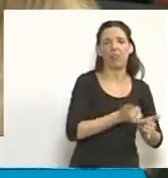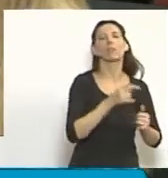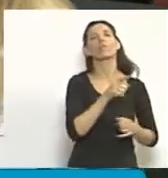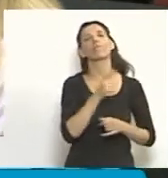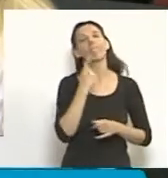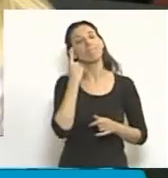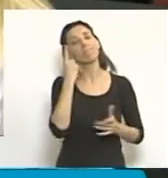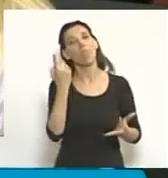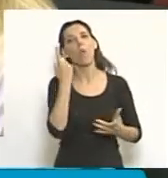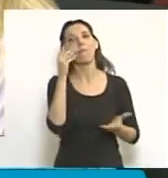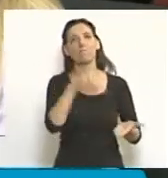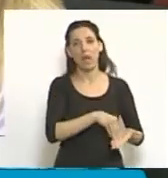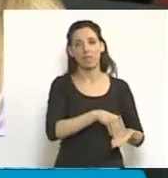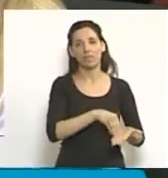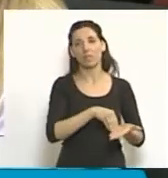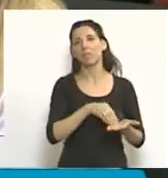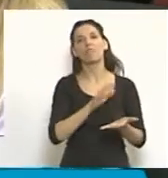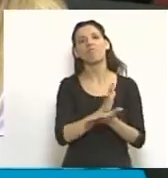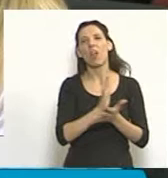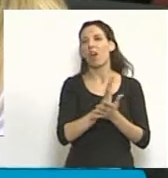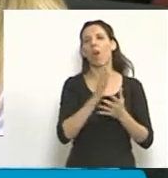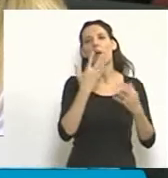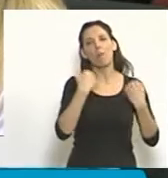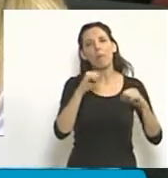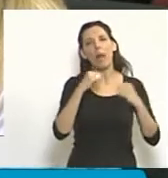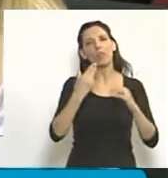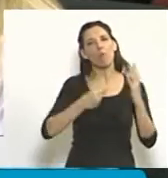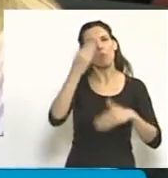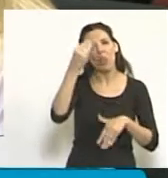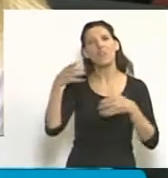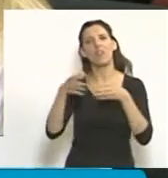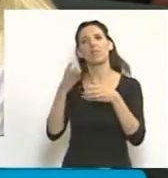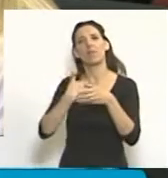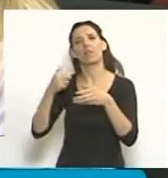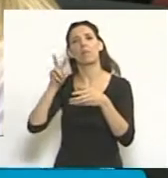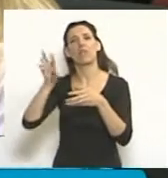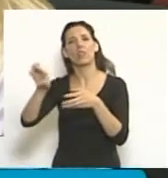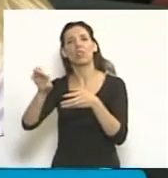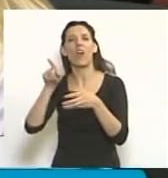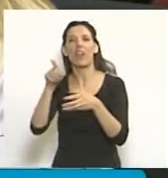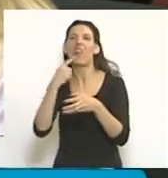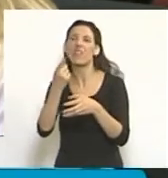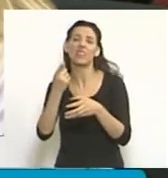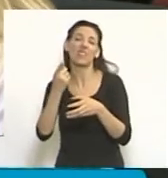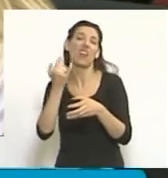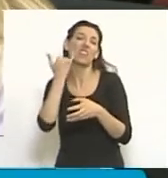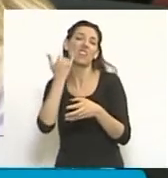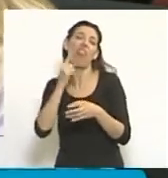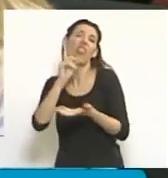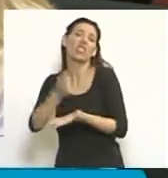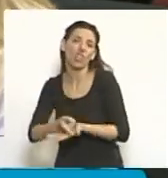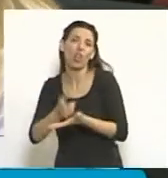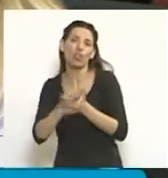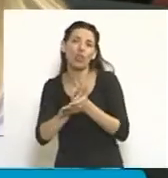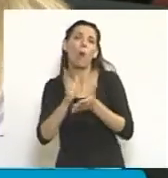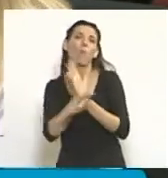vez más y que como parte de una práctica recurrente el oficialismo ha decidido tener leyes con la mitad del Congreso y